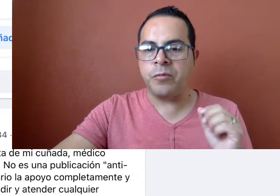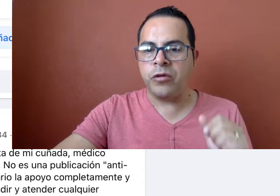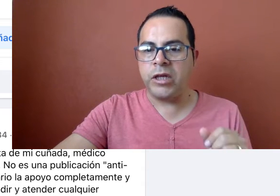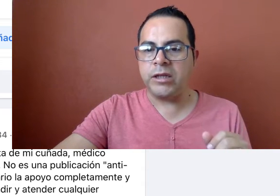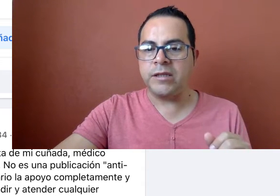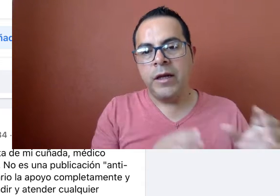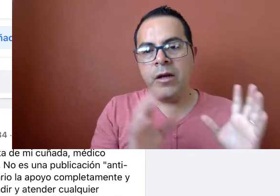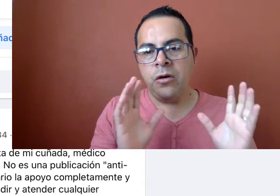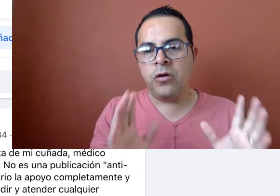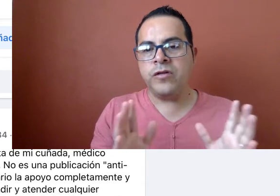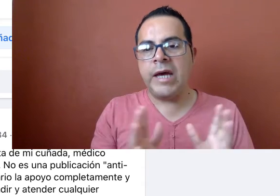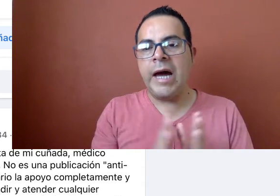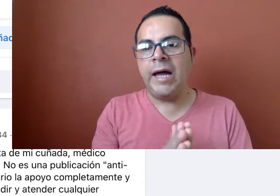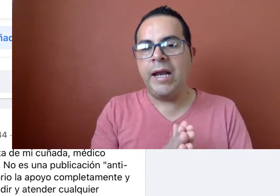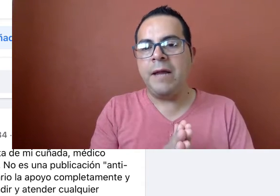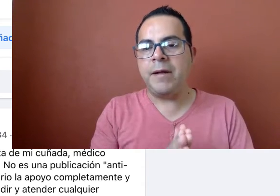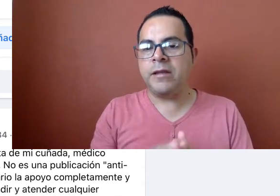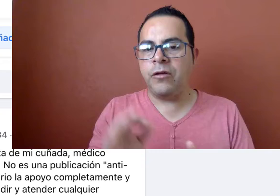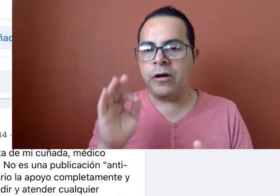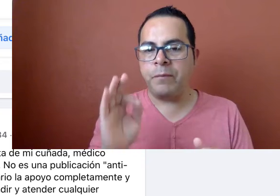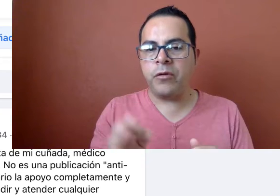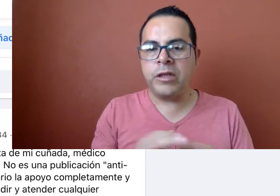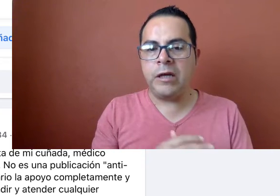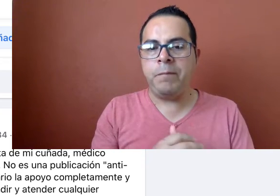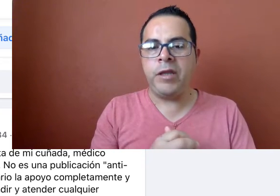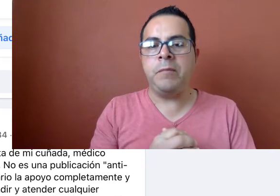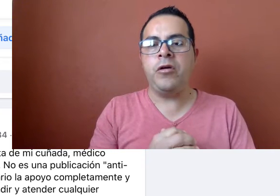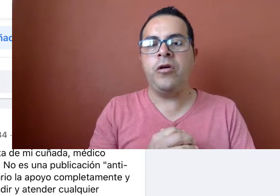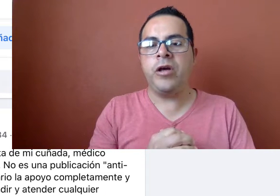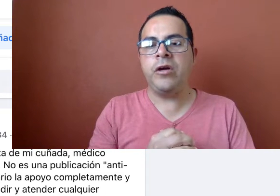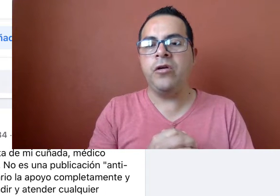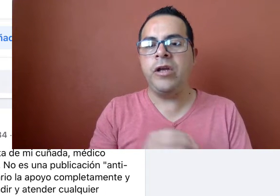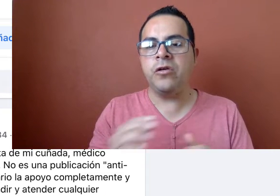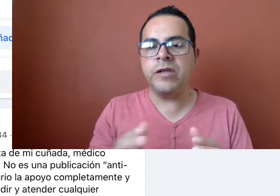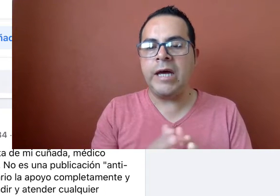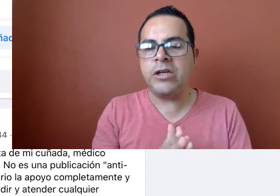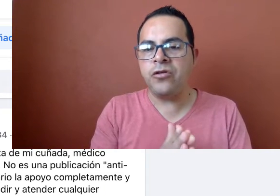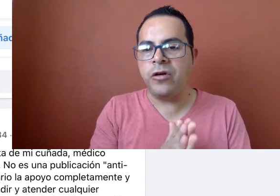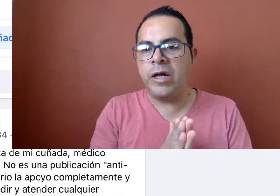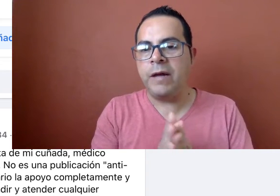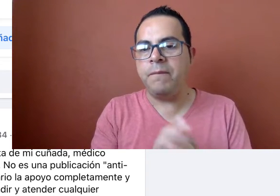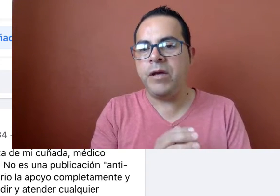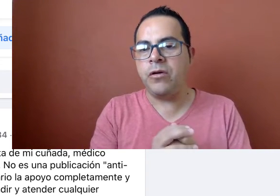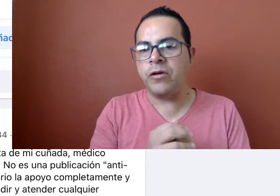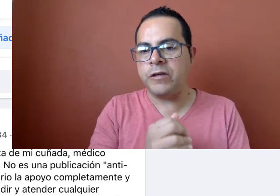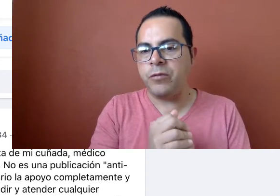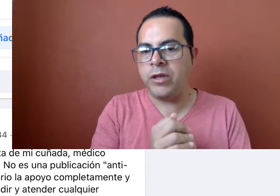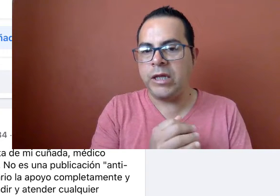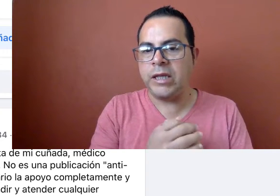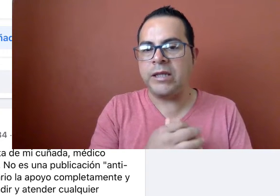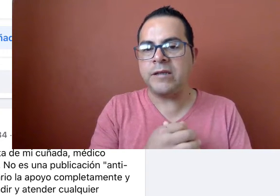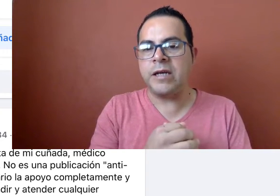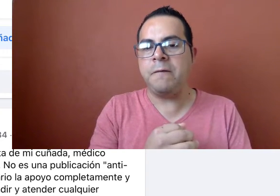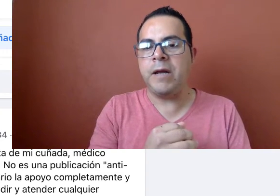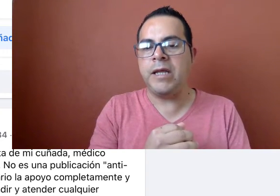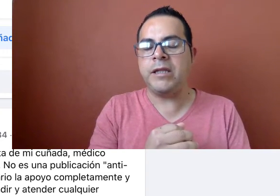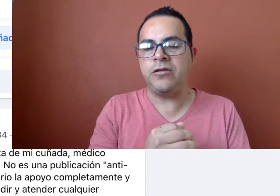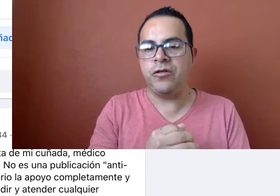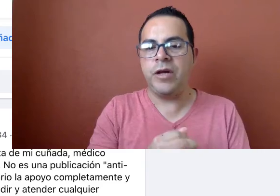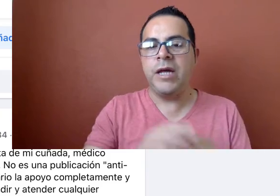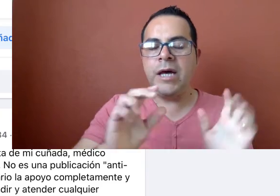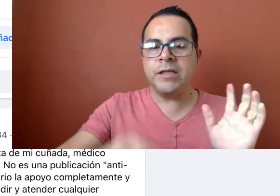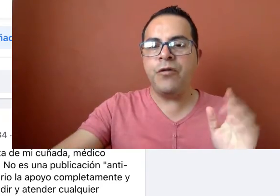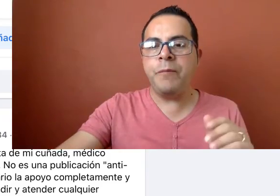autoridades correspondientes. No se ha levantado el reporte epidemiológico y no se ha hecho envío correspondiente al tercer nivel